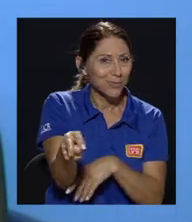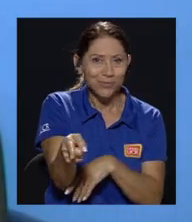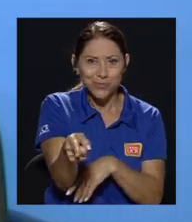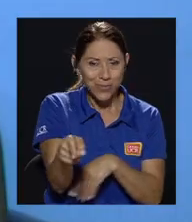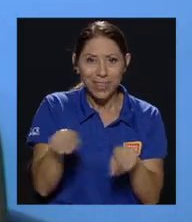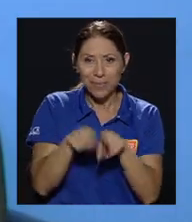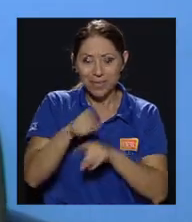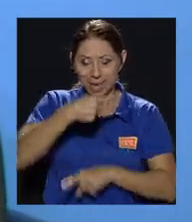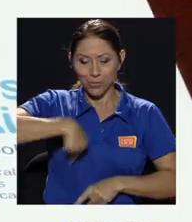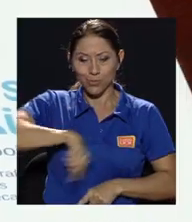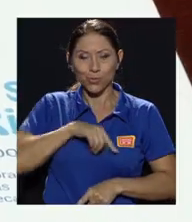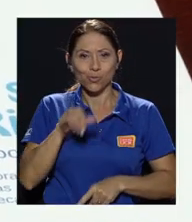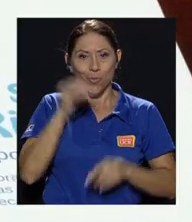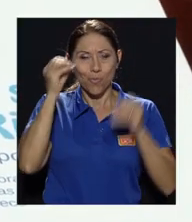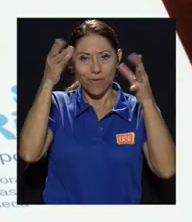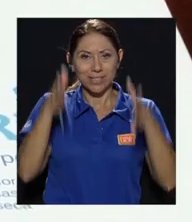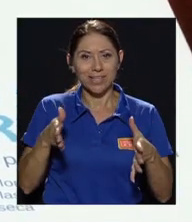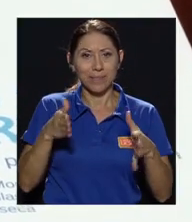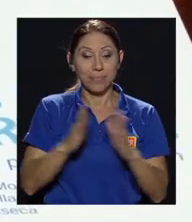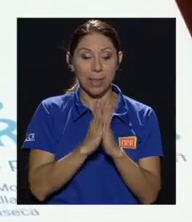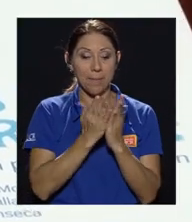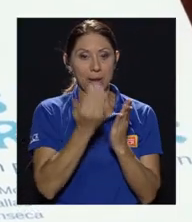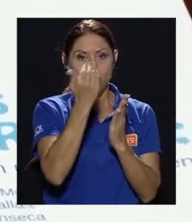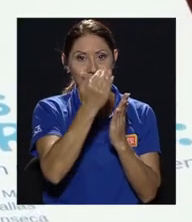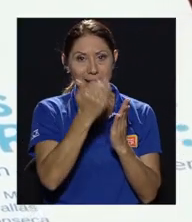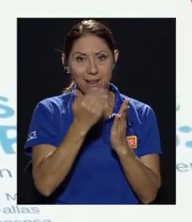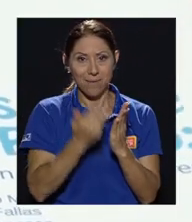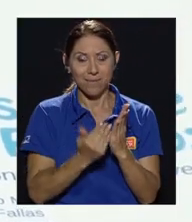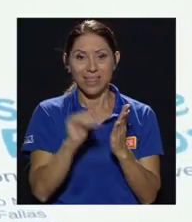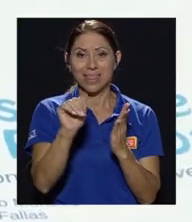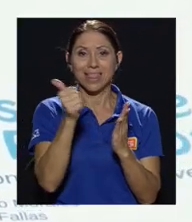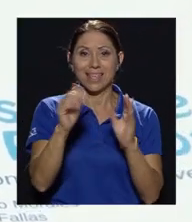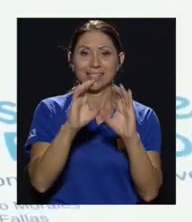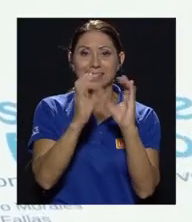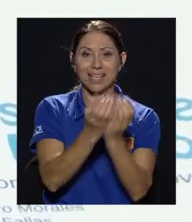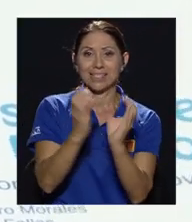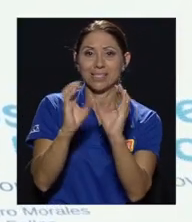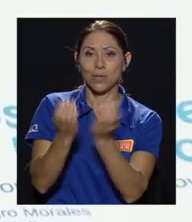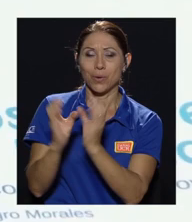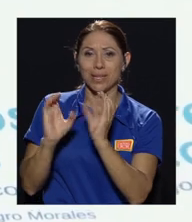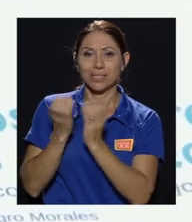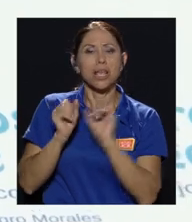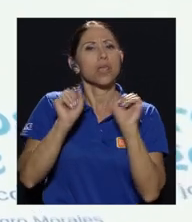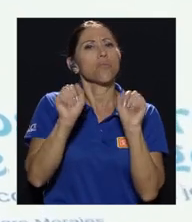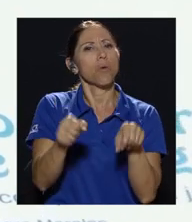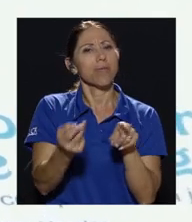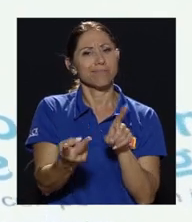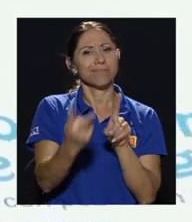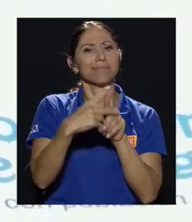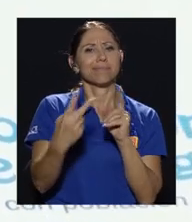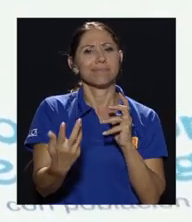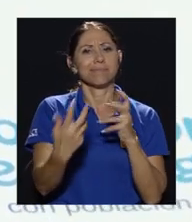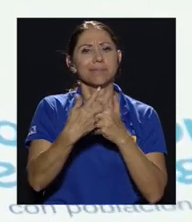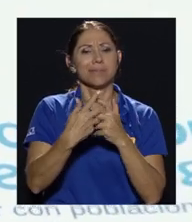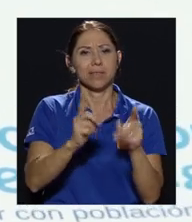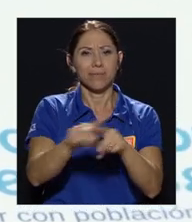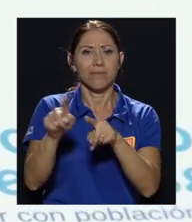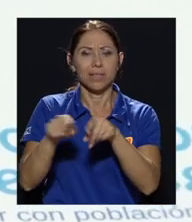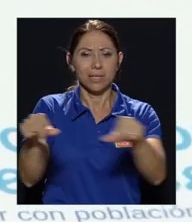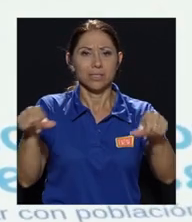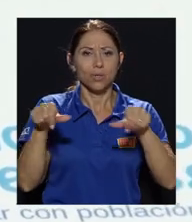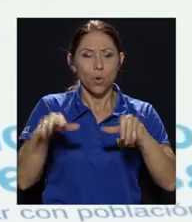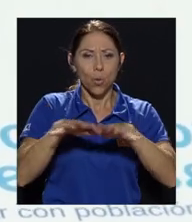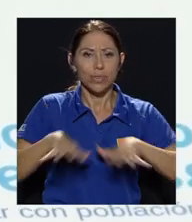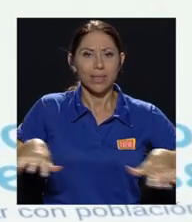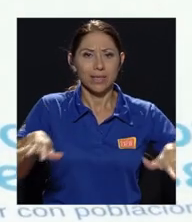nosotros como facilitadores. El manual contiene 10 sesiones y permite ser acoplado en diferentes contextos y necesidades